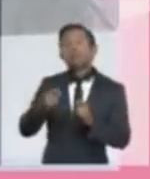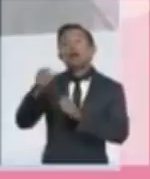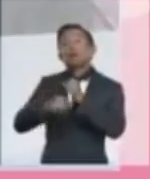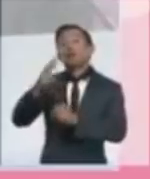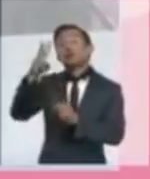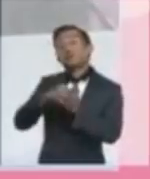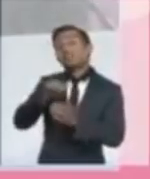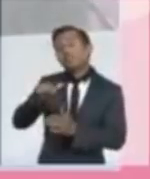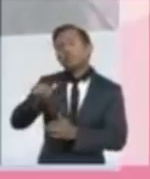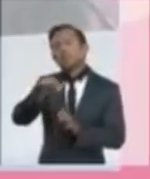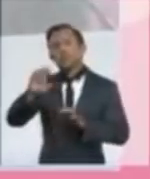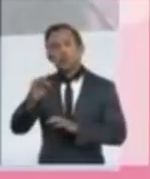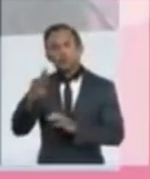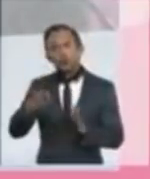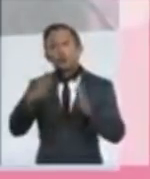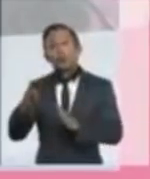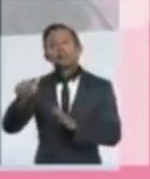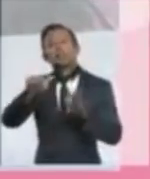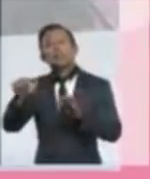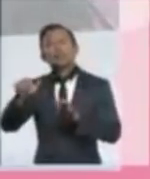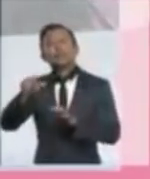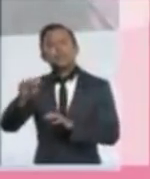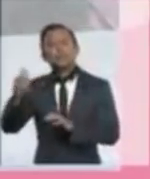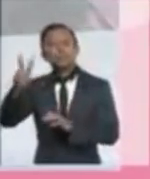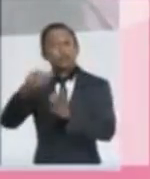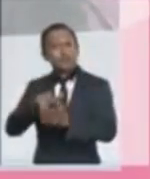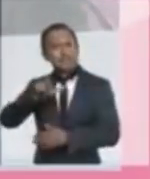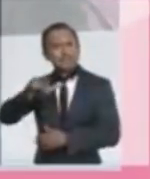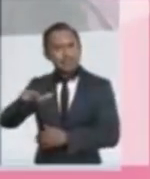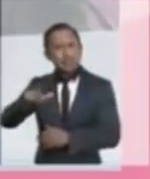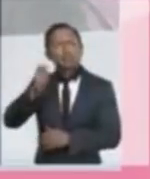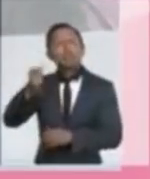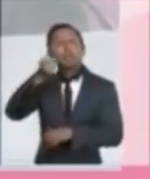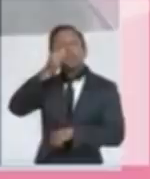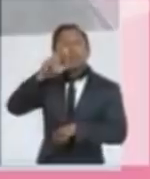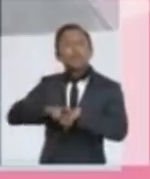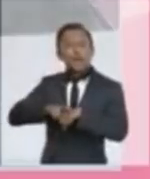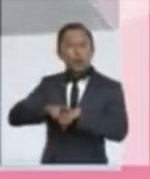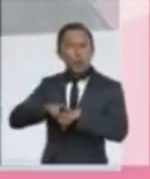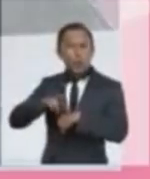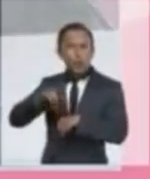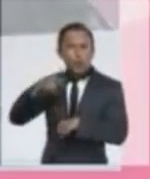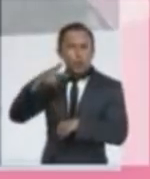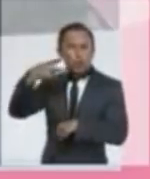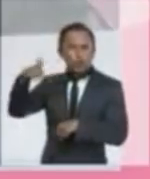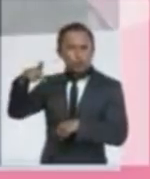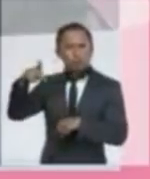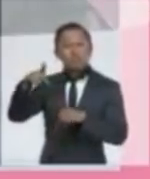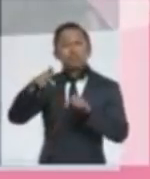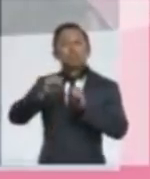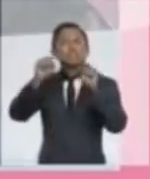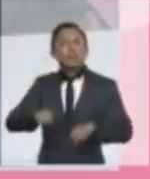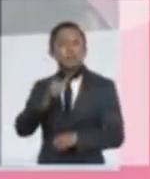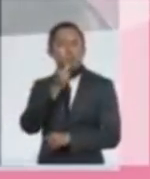2016, 656 en 2017, según cifras del Secretariado Ejecutivo del Sistema de Seguridad